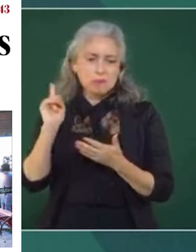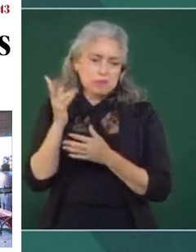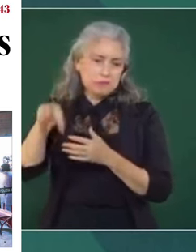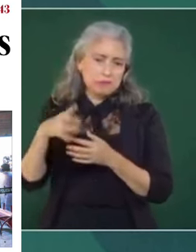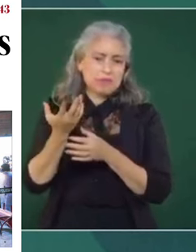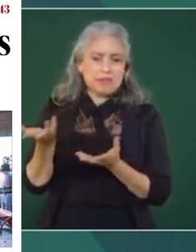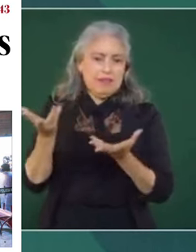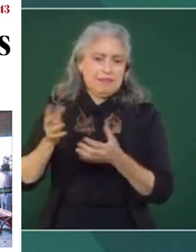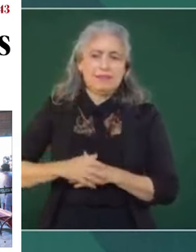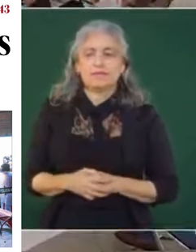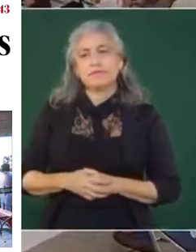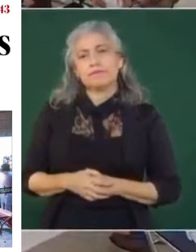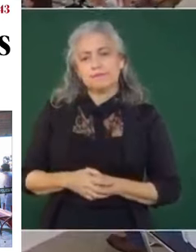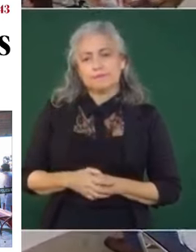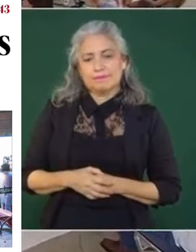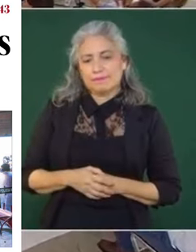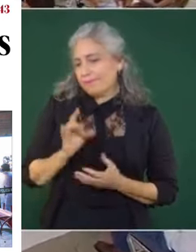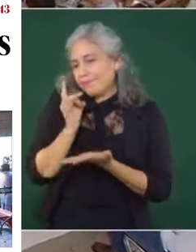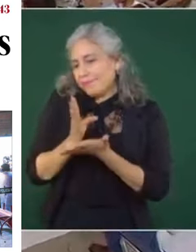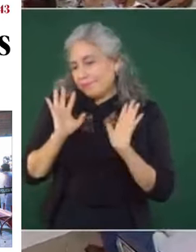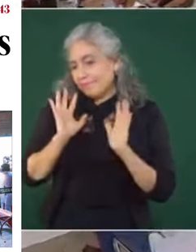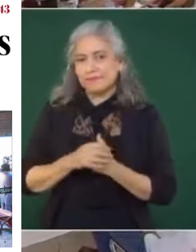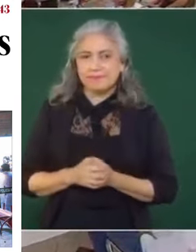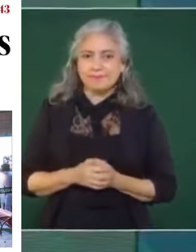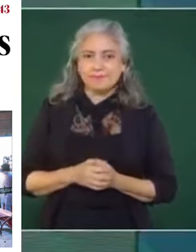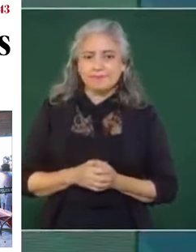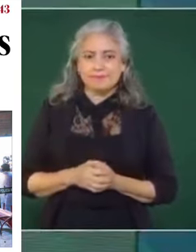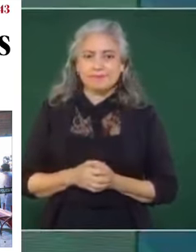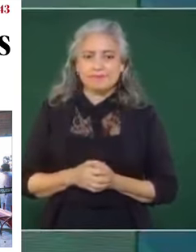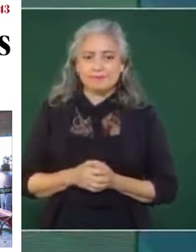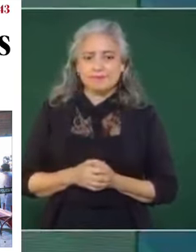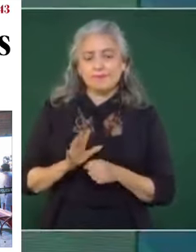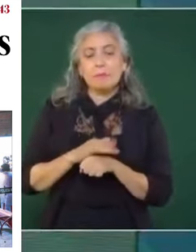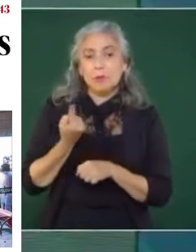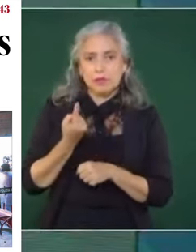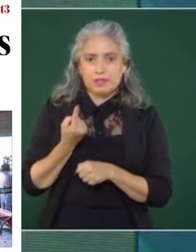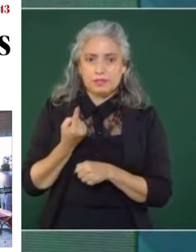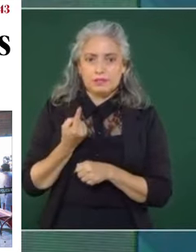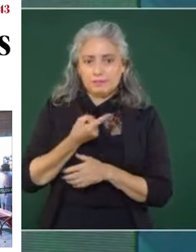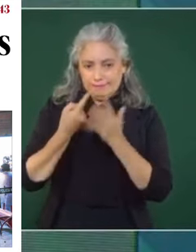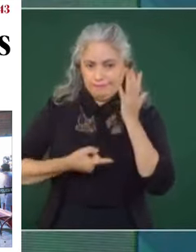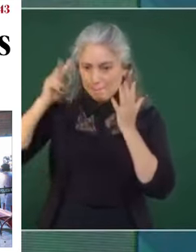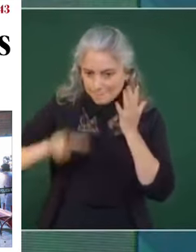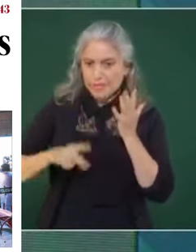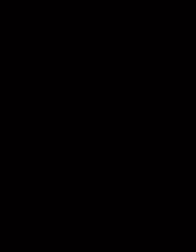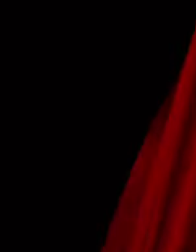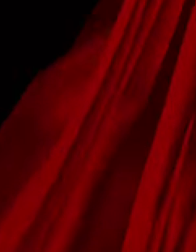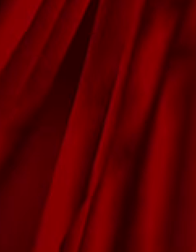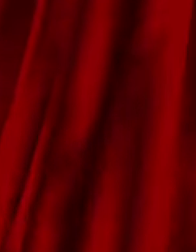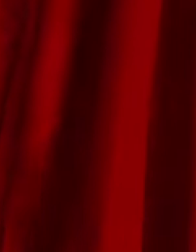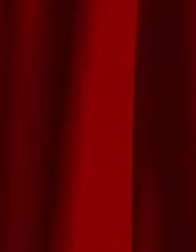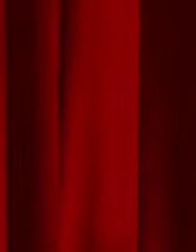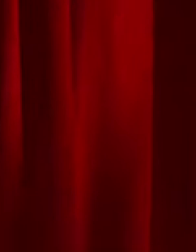la verdad. Y es lo único, porque la verdad es lo que nos hace libres.